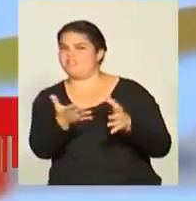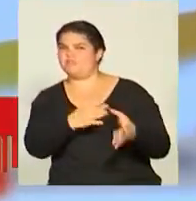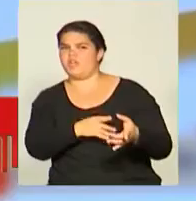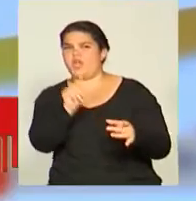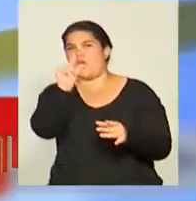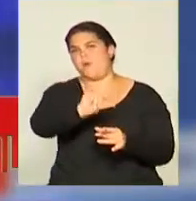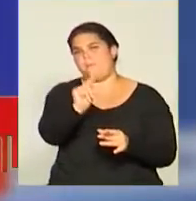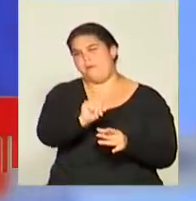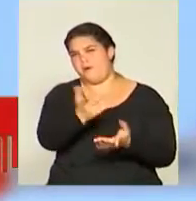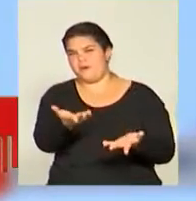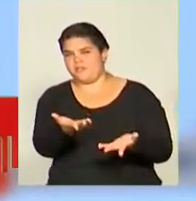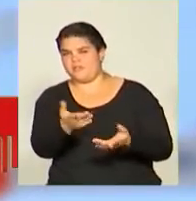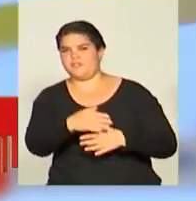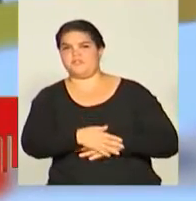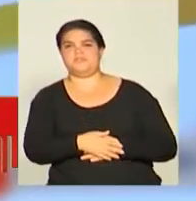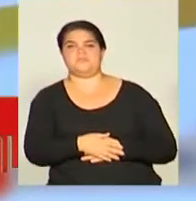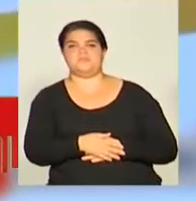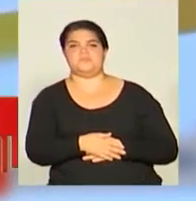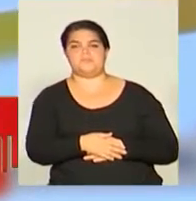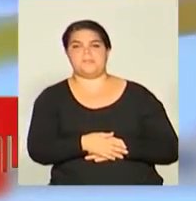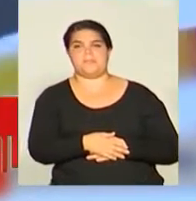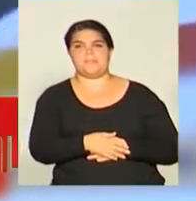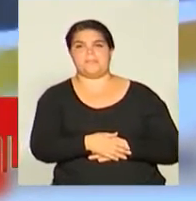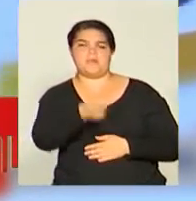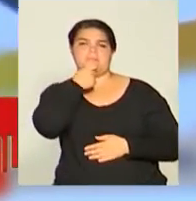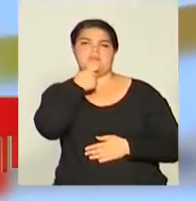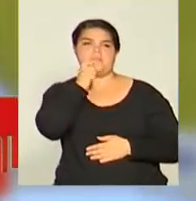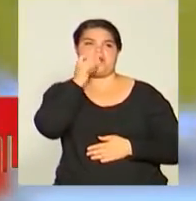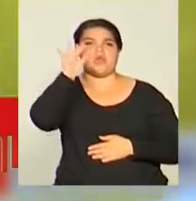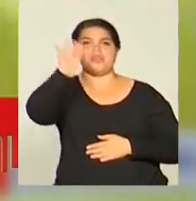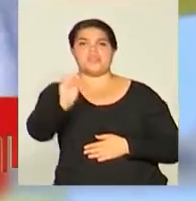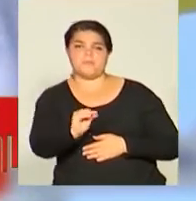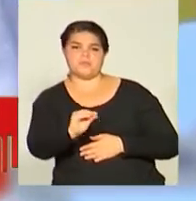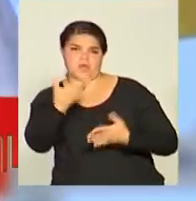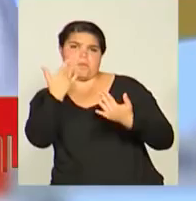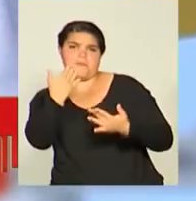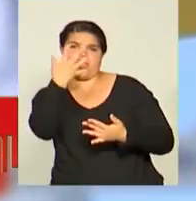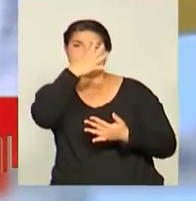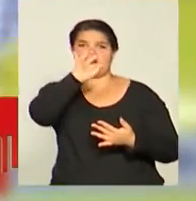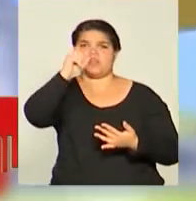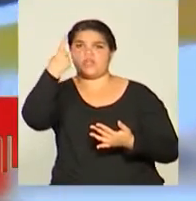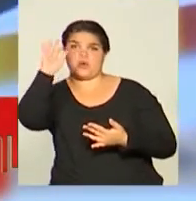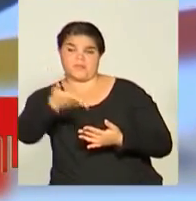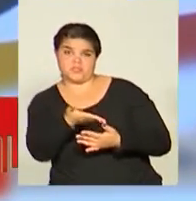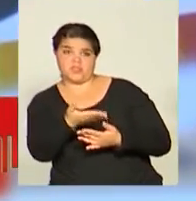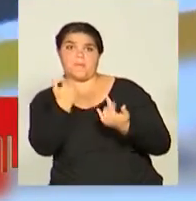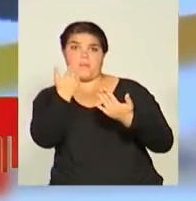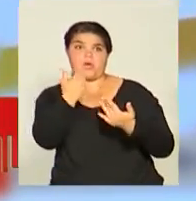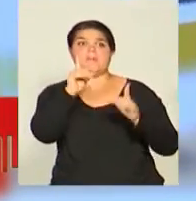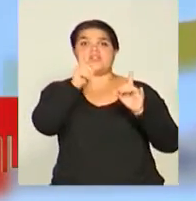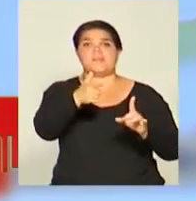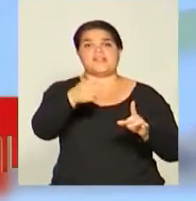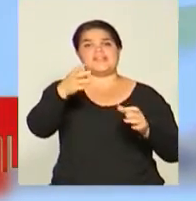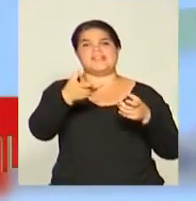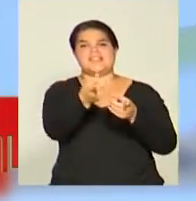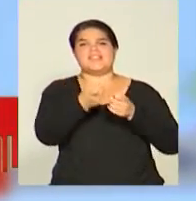digamos. Vos fíjate que no tiene, en diputados puede llegar a conseguir el 51%, pero necesita el voto de